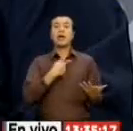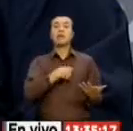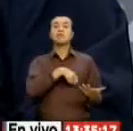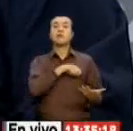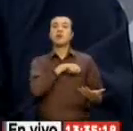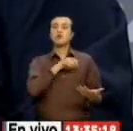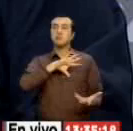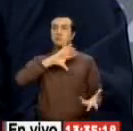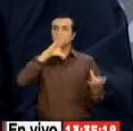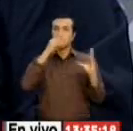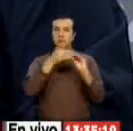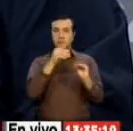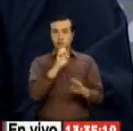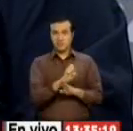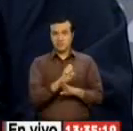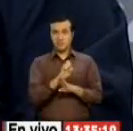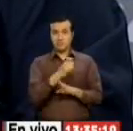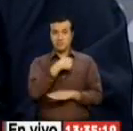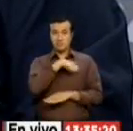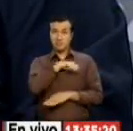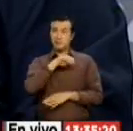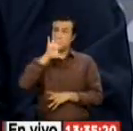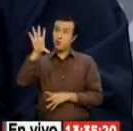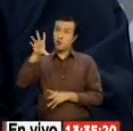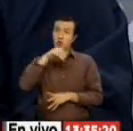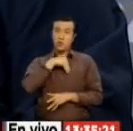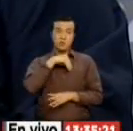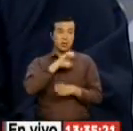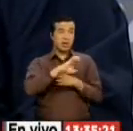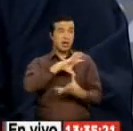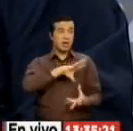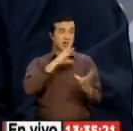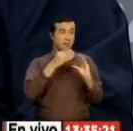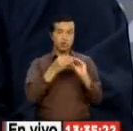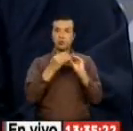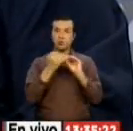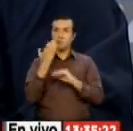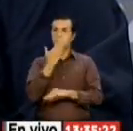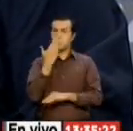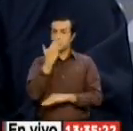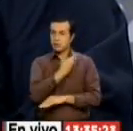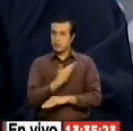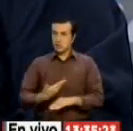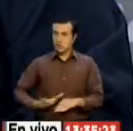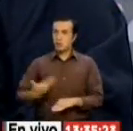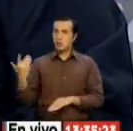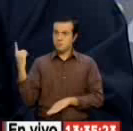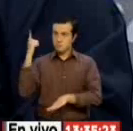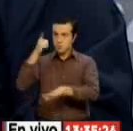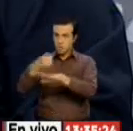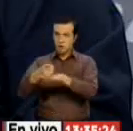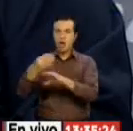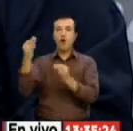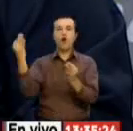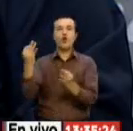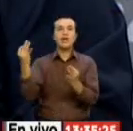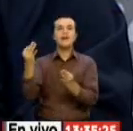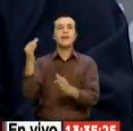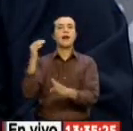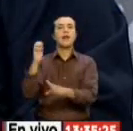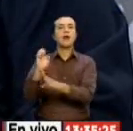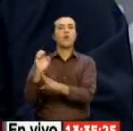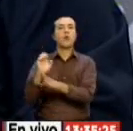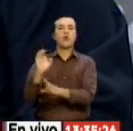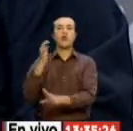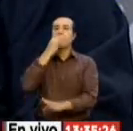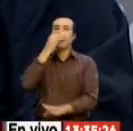se le adaptó al ecuatoriano en cierta medida, pero ahora la disposición del gobierno, principalmente el presidente, es acorde a la